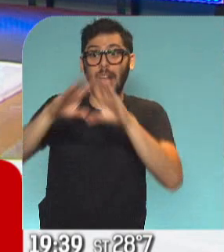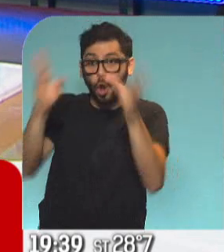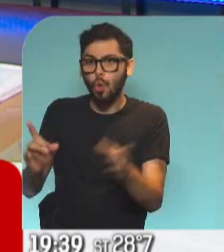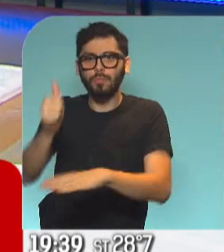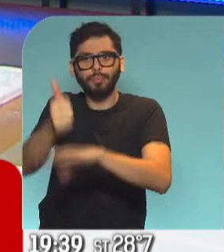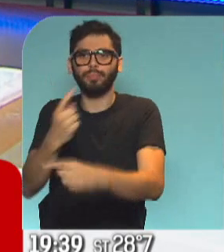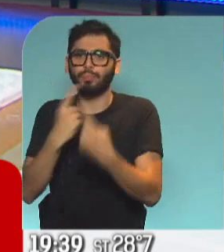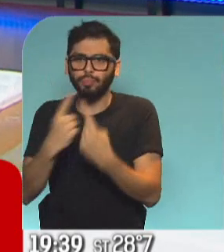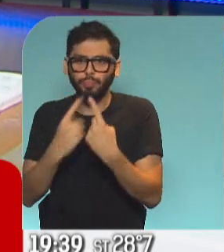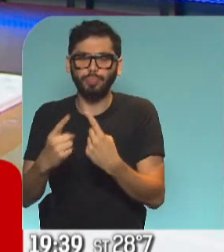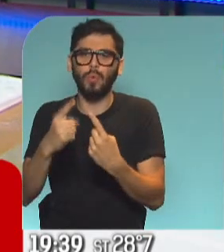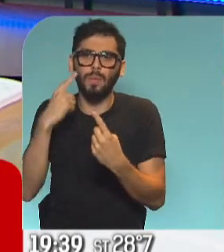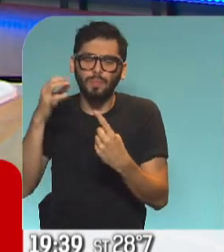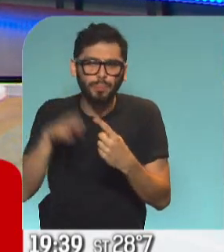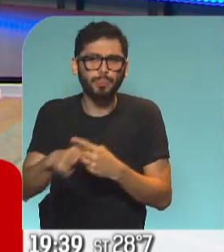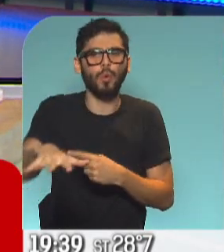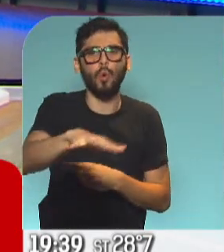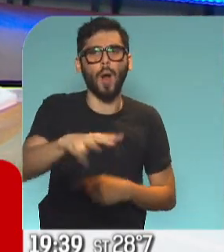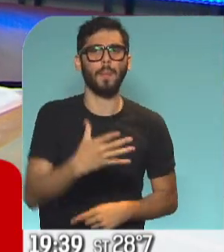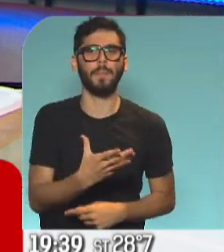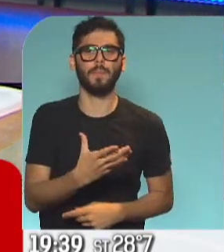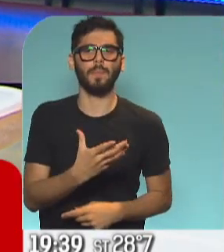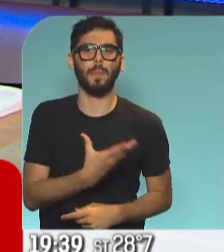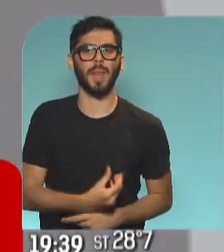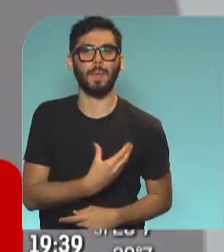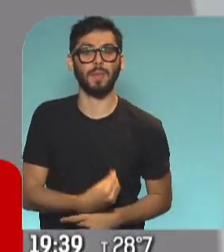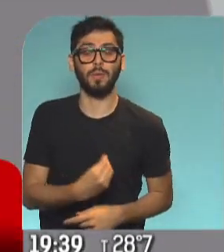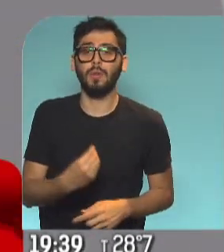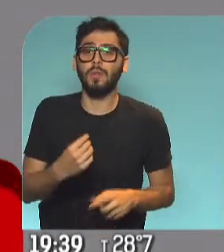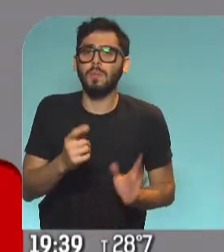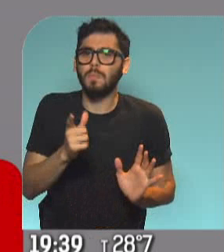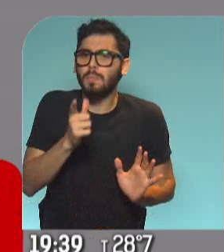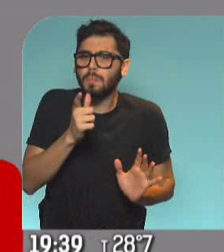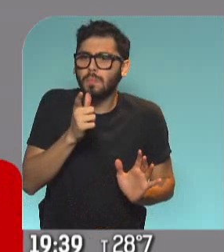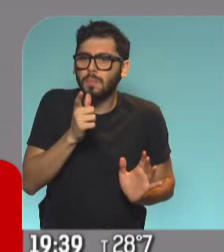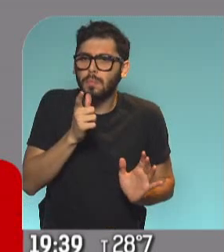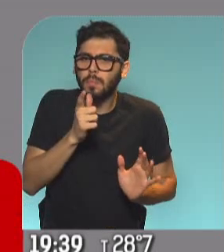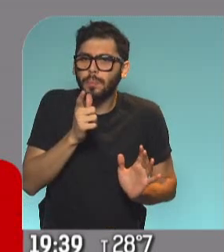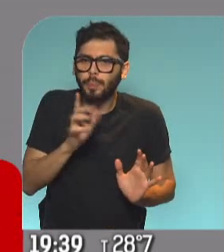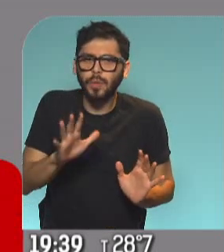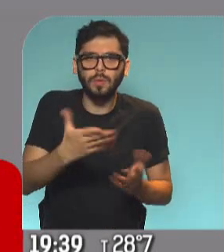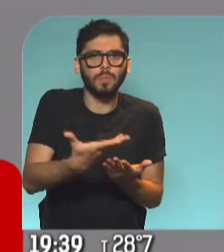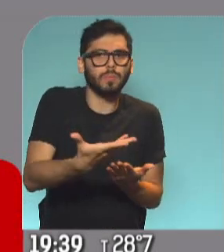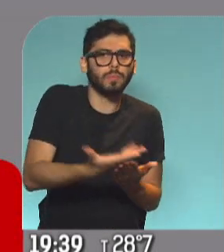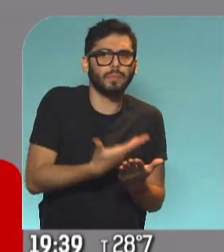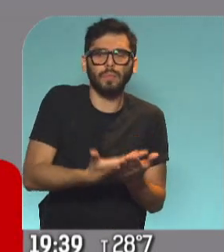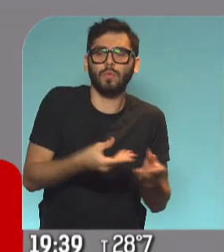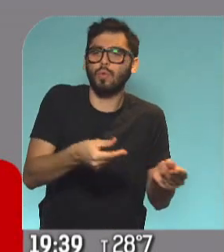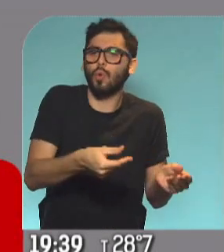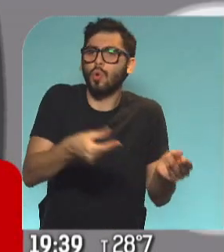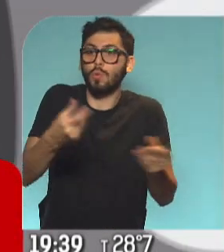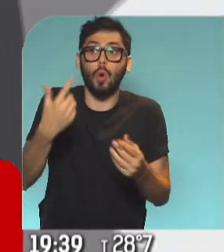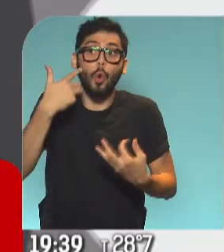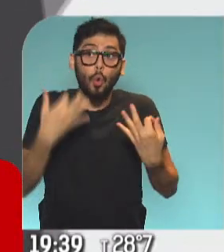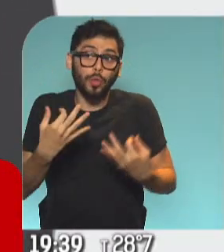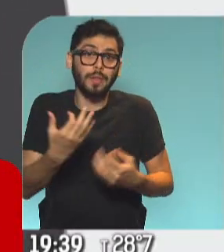Cava, nos vamos a Parque Patricios. Entiendo que por ahora es un operativo. Si se negaran a entregar el material, esto podría transformarse en un